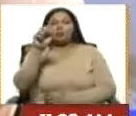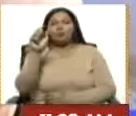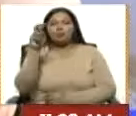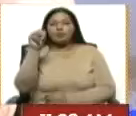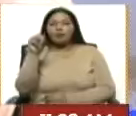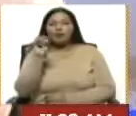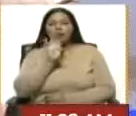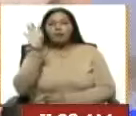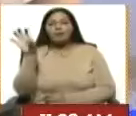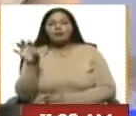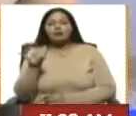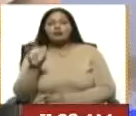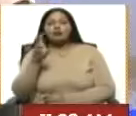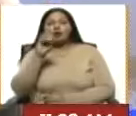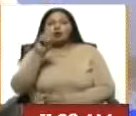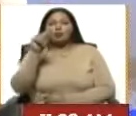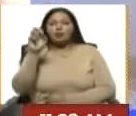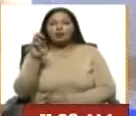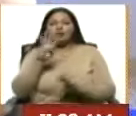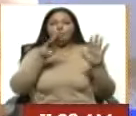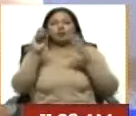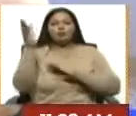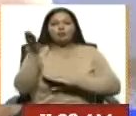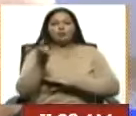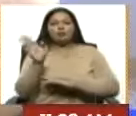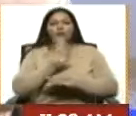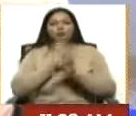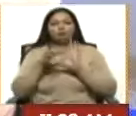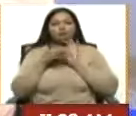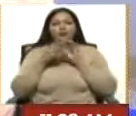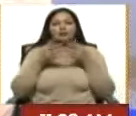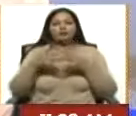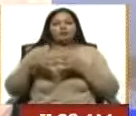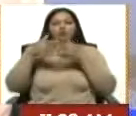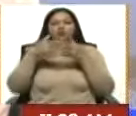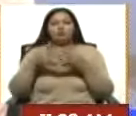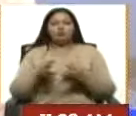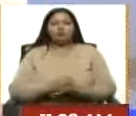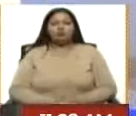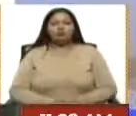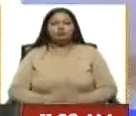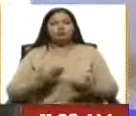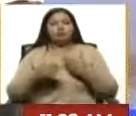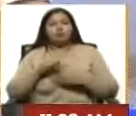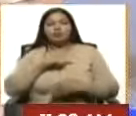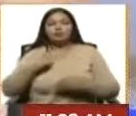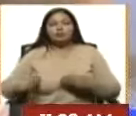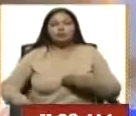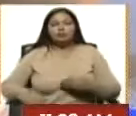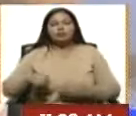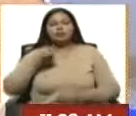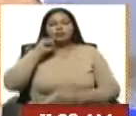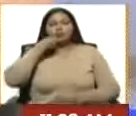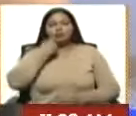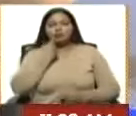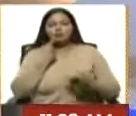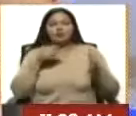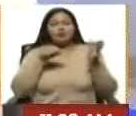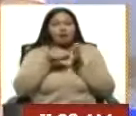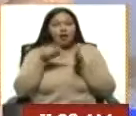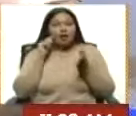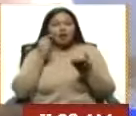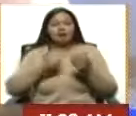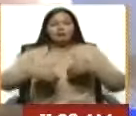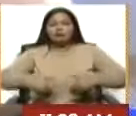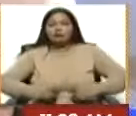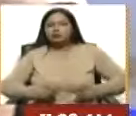países de la OTAN, casi 90% en las manos de Estados Unidos. Entonces, a pesar de que China, Rusia, Irán hacen esfuerzos importantes,